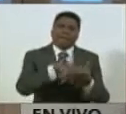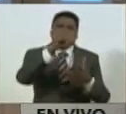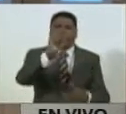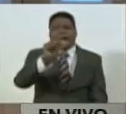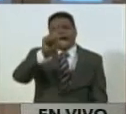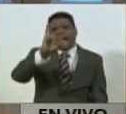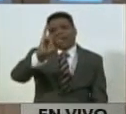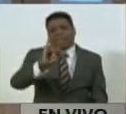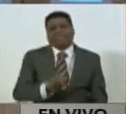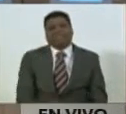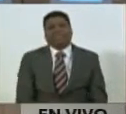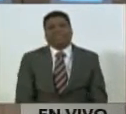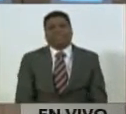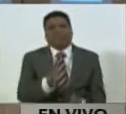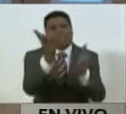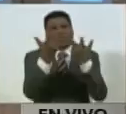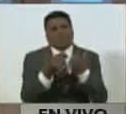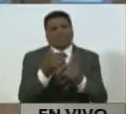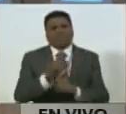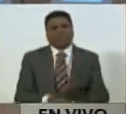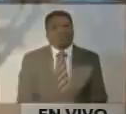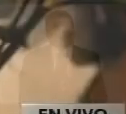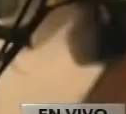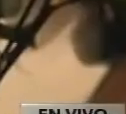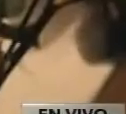Andrea López. Adelante, Andrea, cuéntanos.